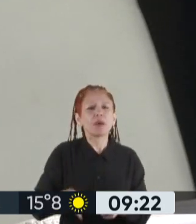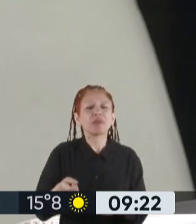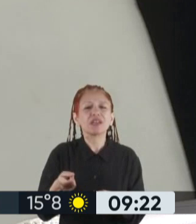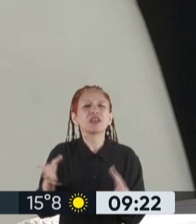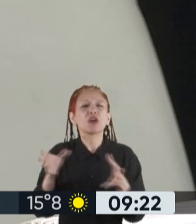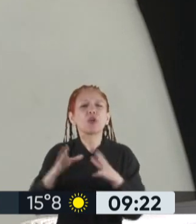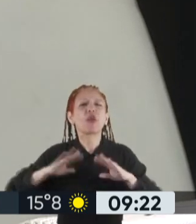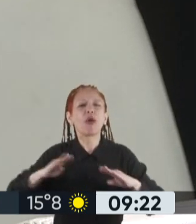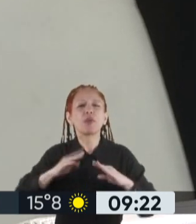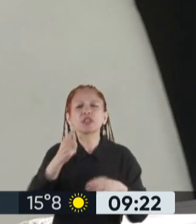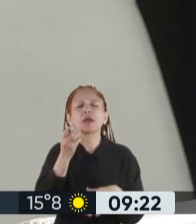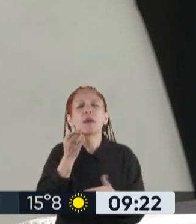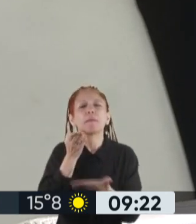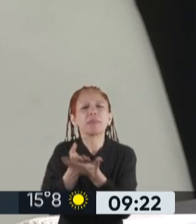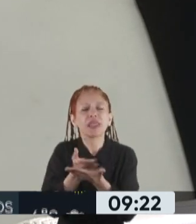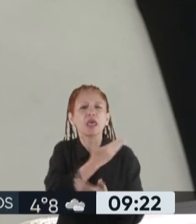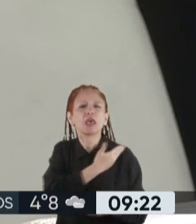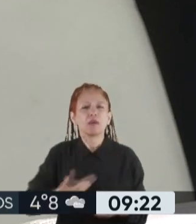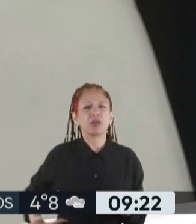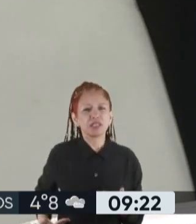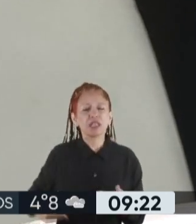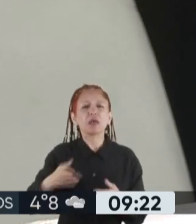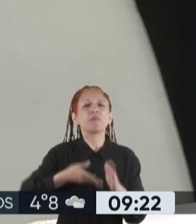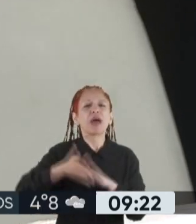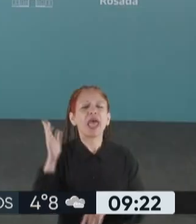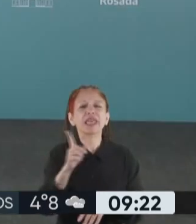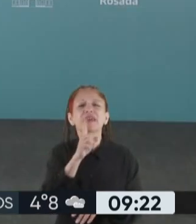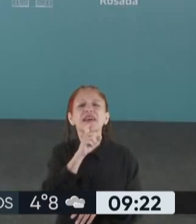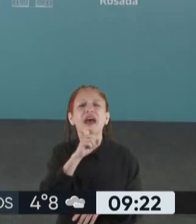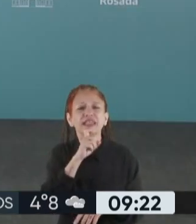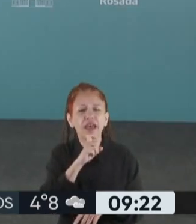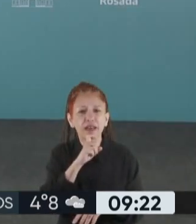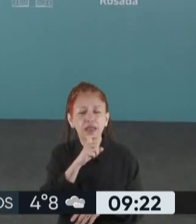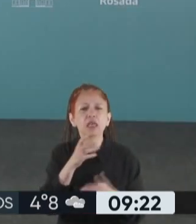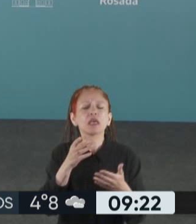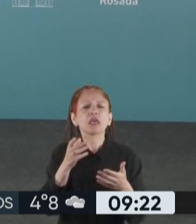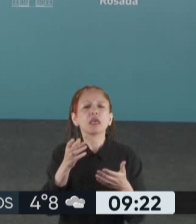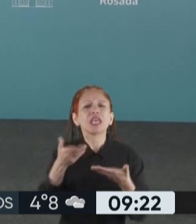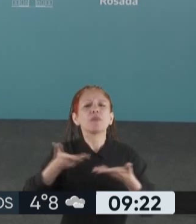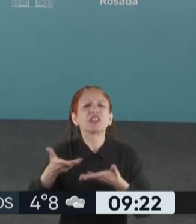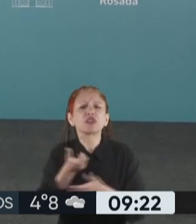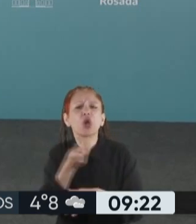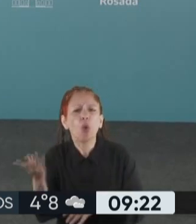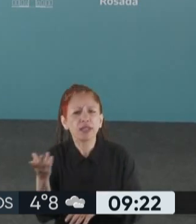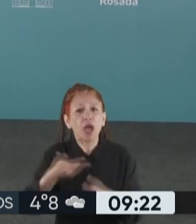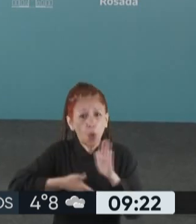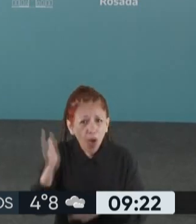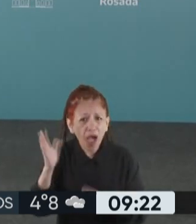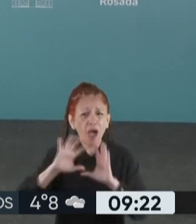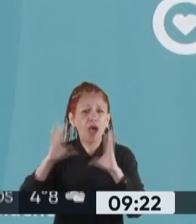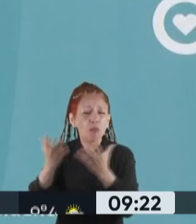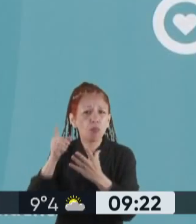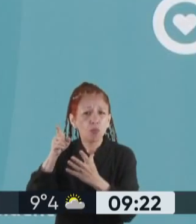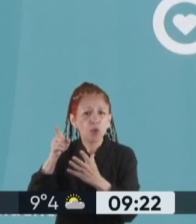le pregunte cuántas invitaciones recibió el presidente para ir a Qatar y si va a ir al Mundial. La gente de deportes. El equipo de